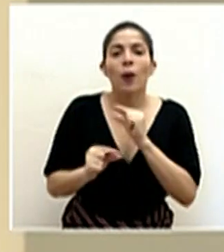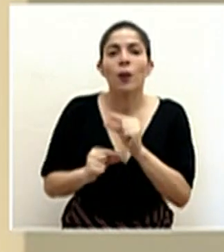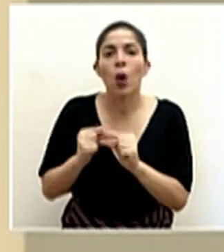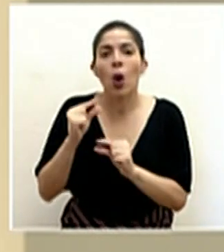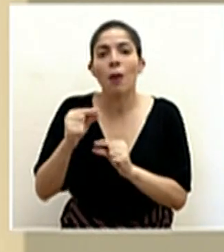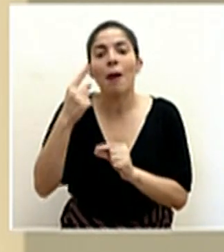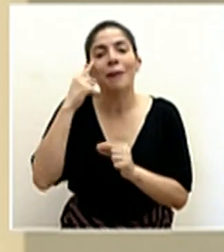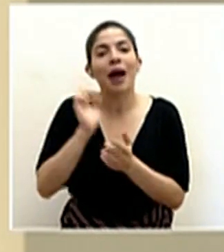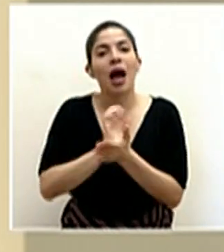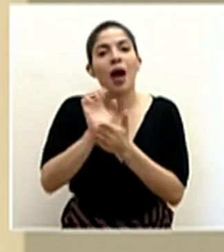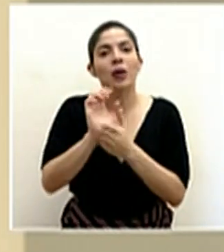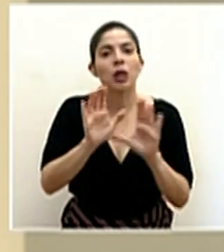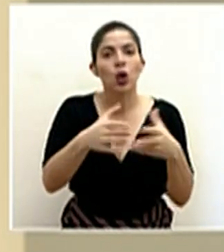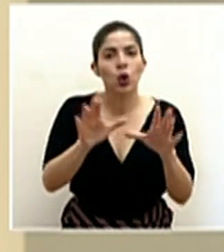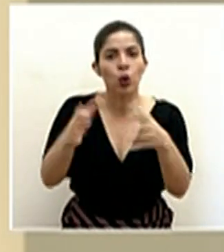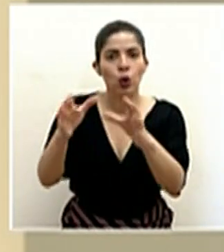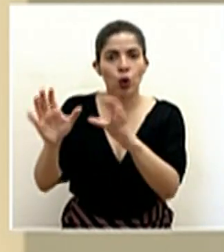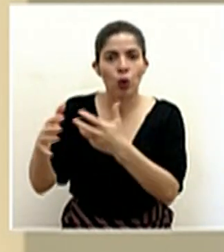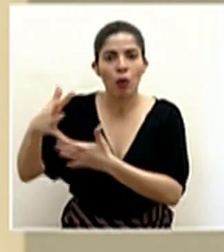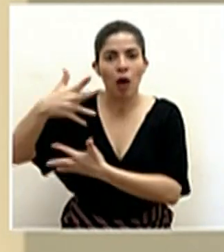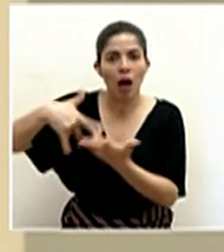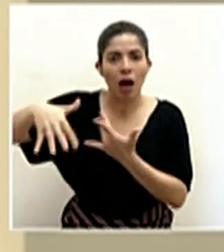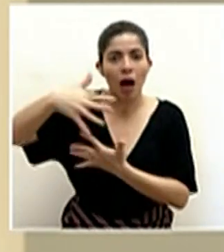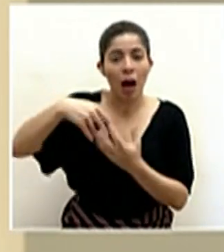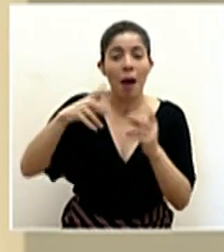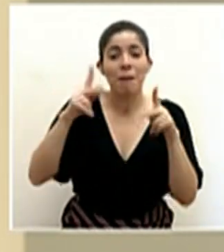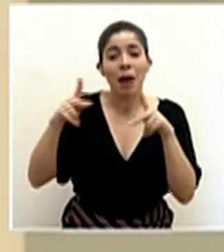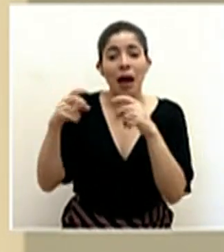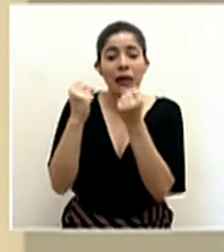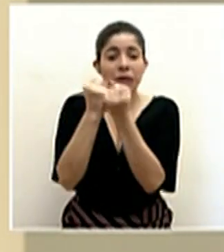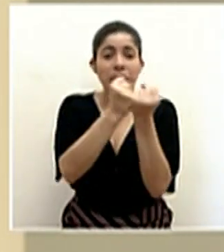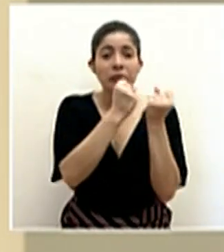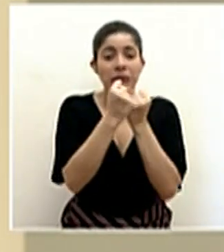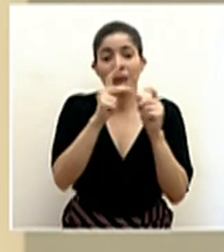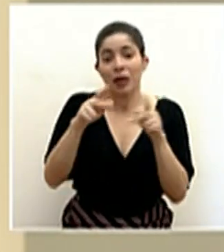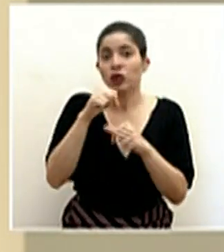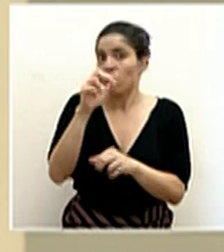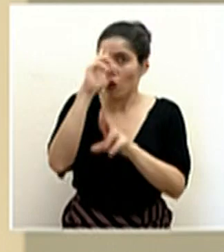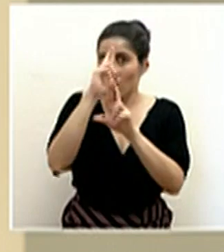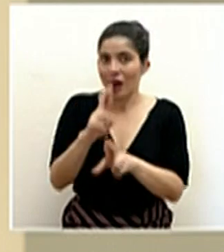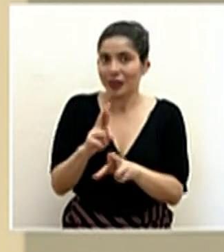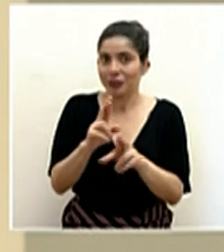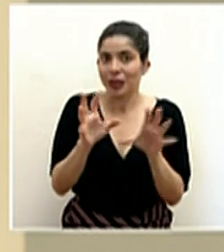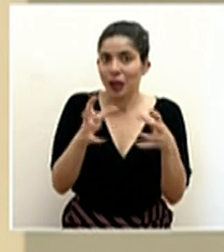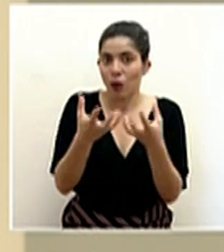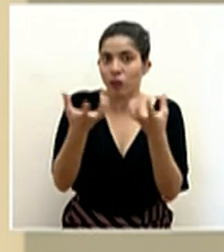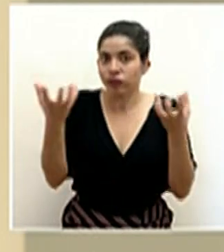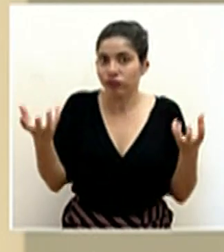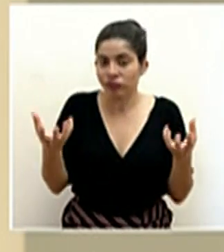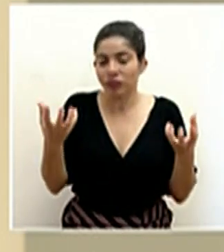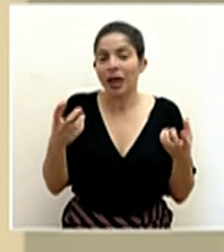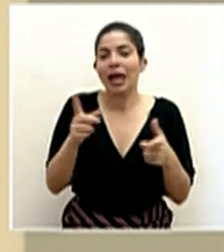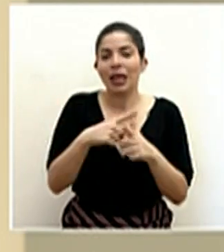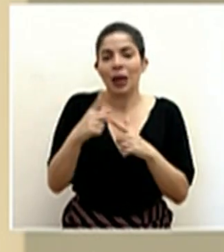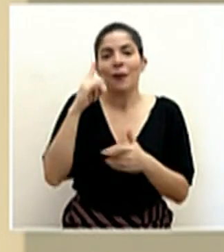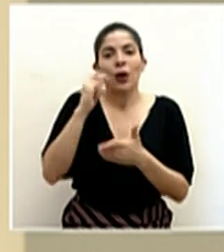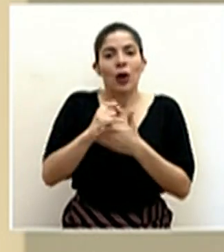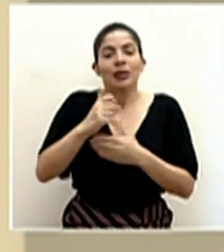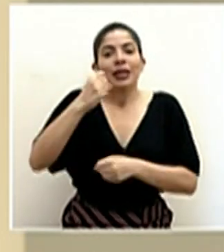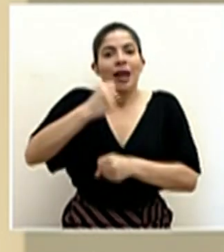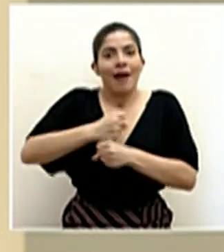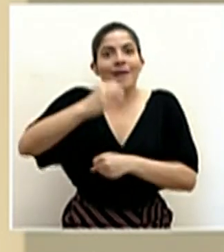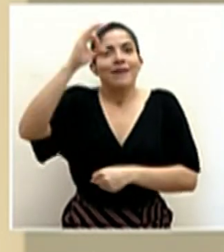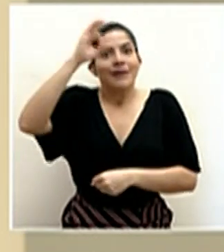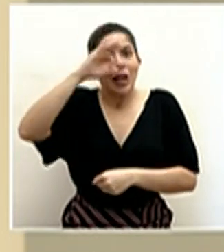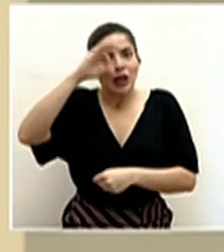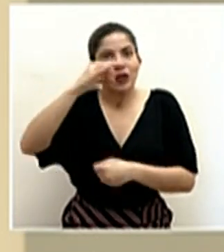existan conglomeraciones, que existan montones de personas que no respetan lamentablemente burbujas sociales y que es parte del trabajo y la filosofía